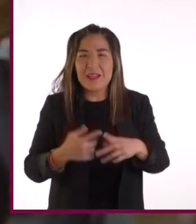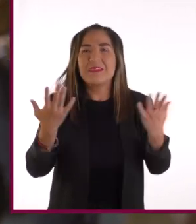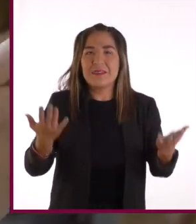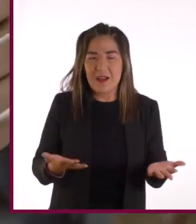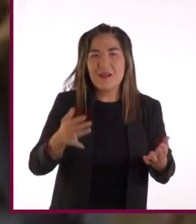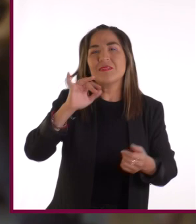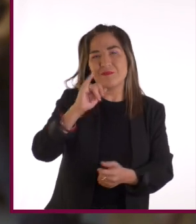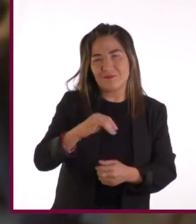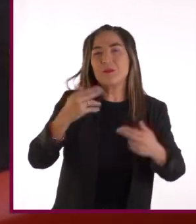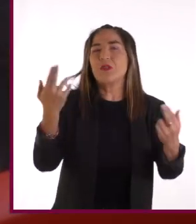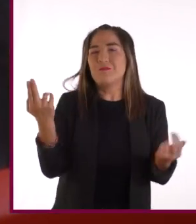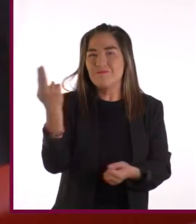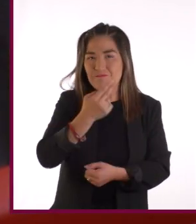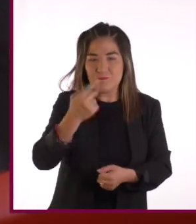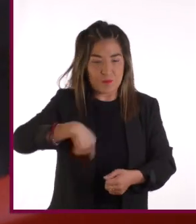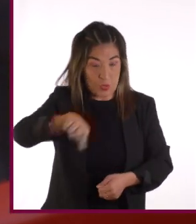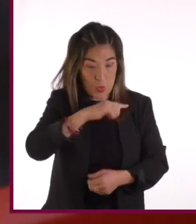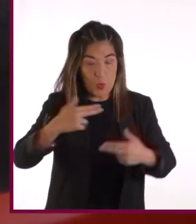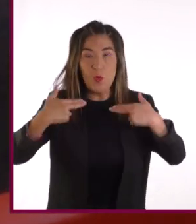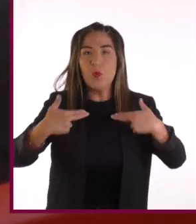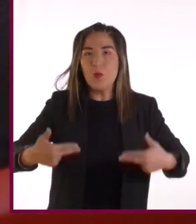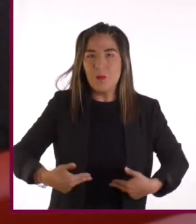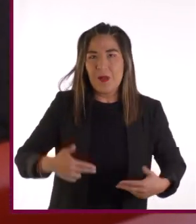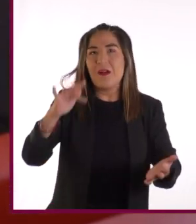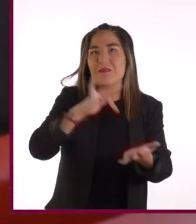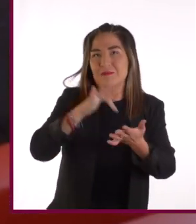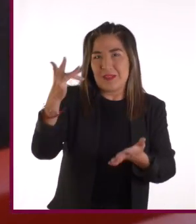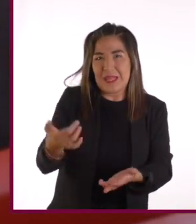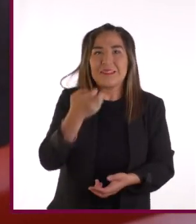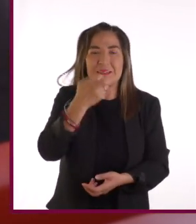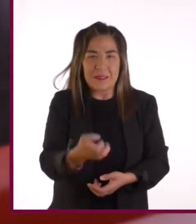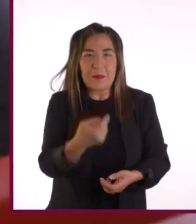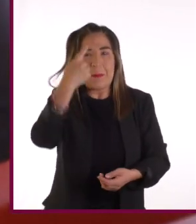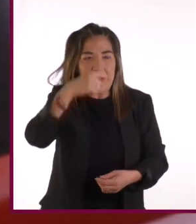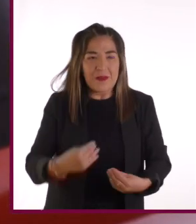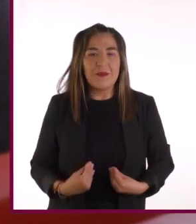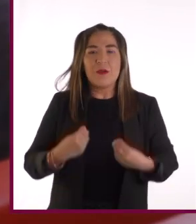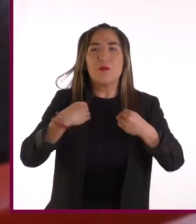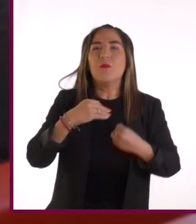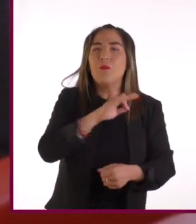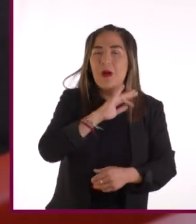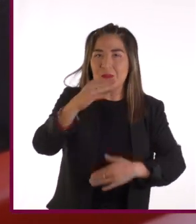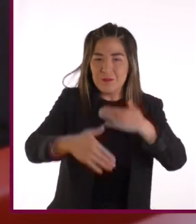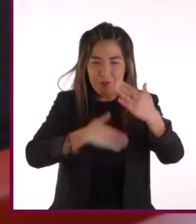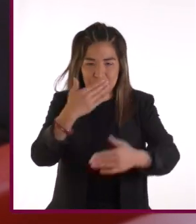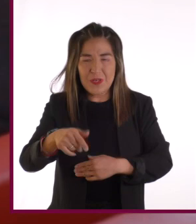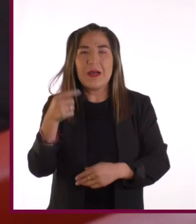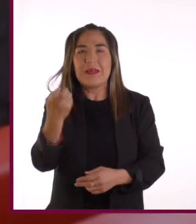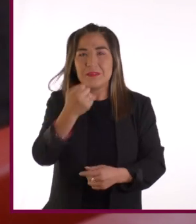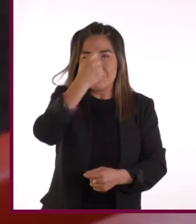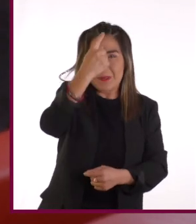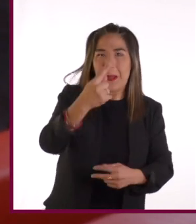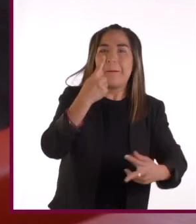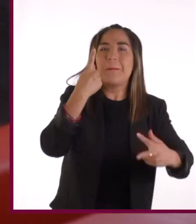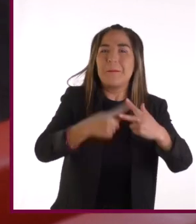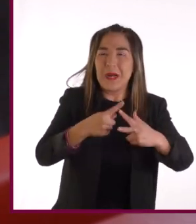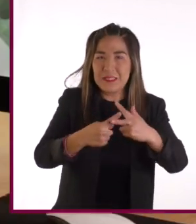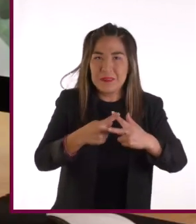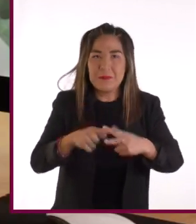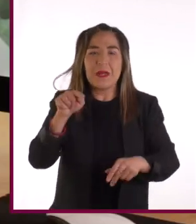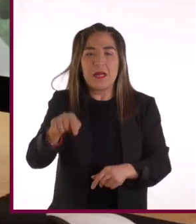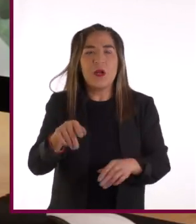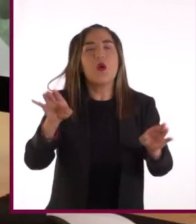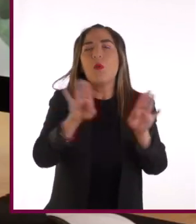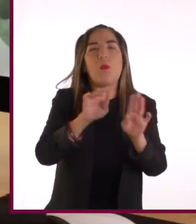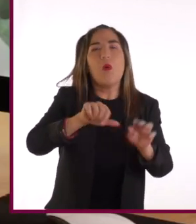es necesario que hayamos existido los humanos para el desarrollo de las matemáticas, ¿no?